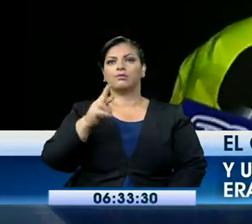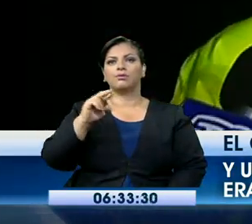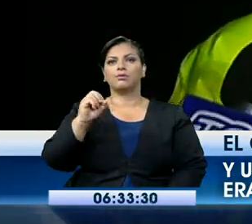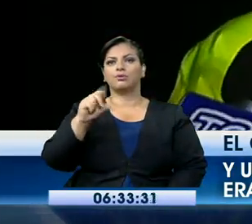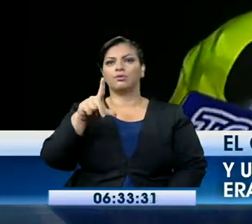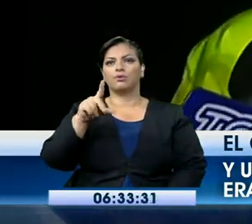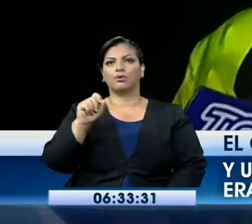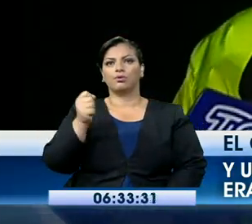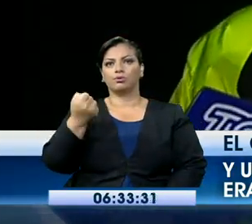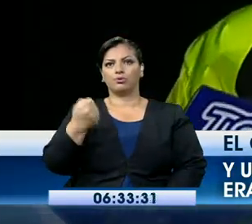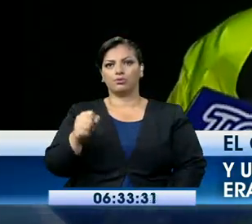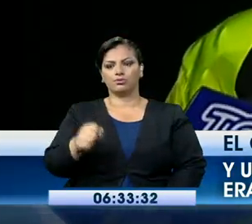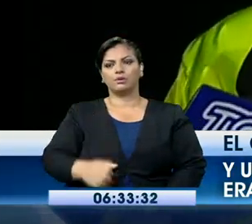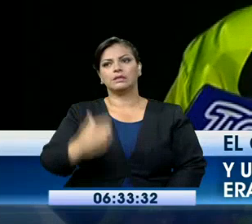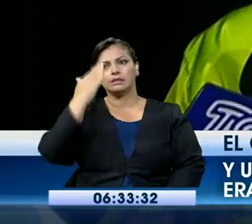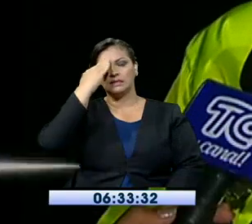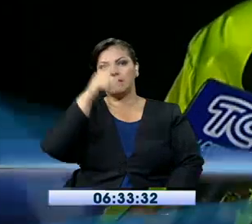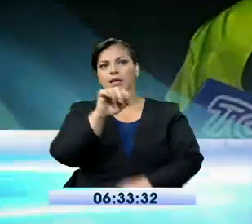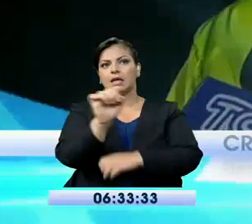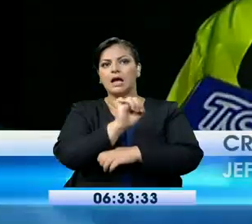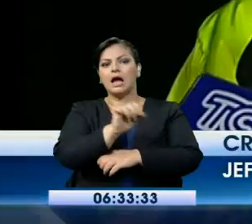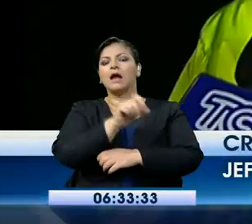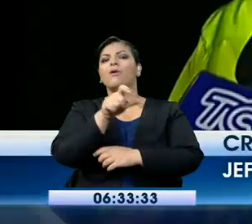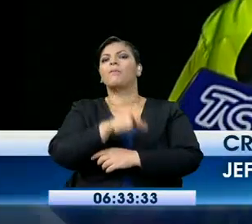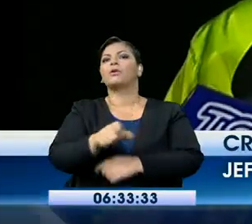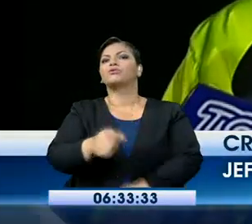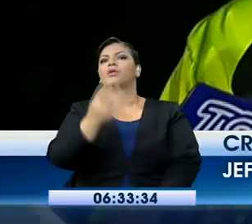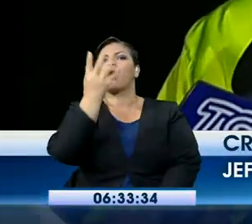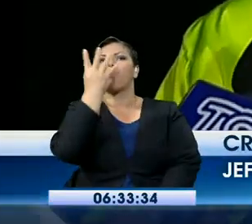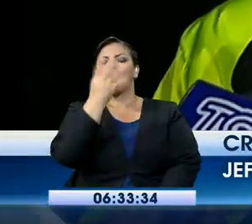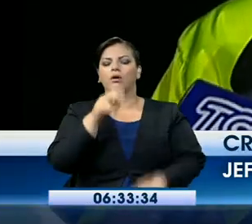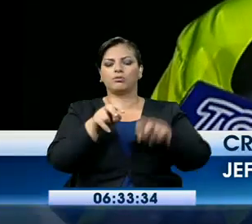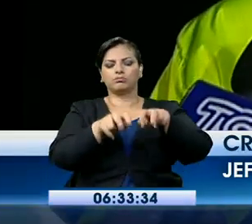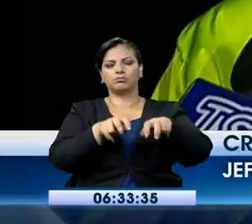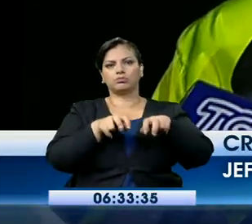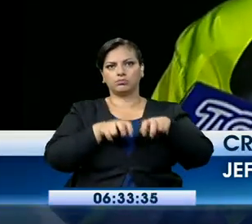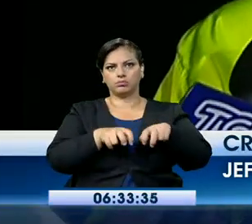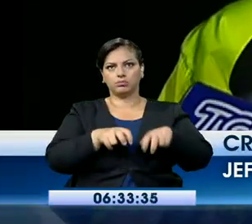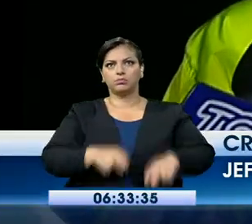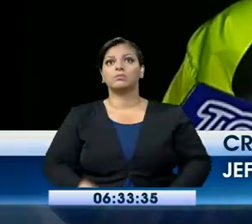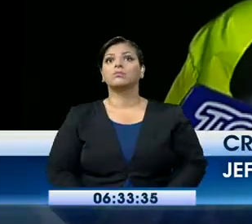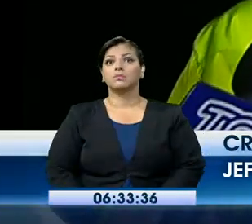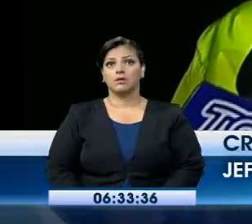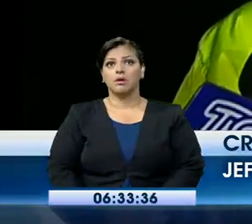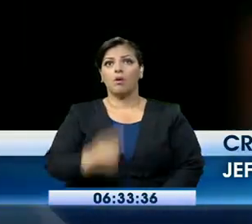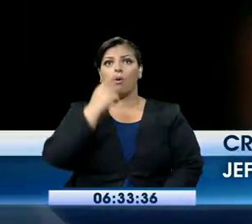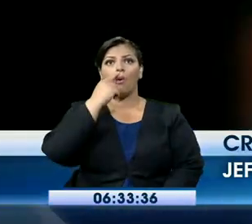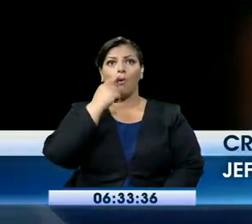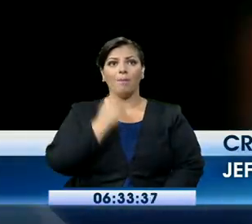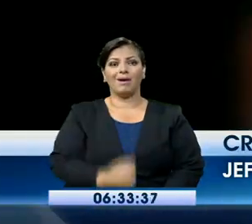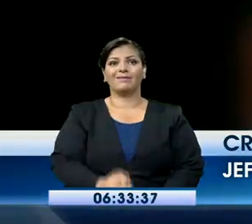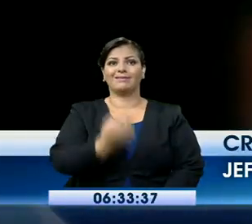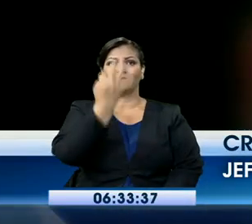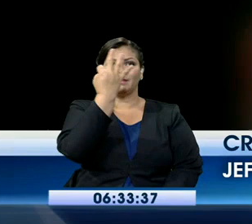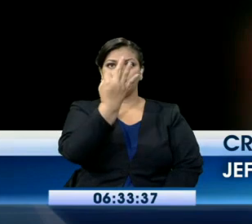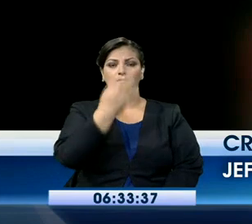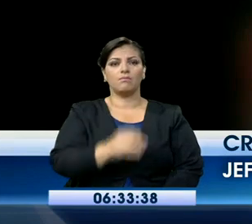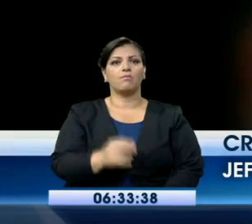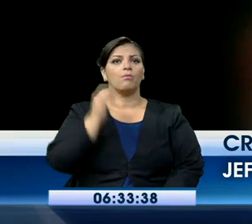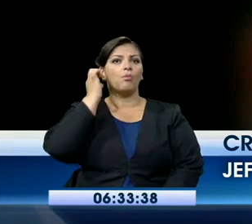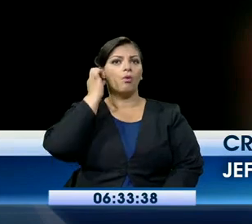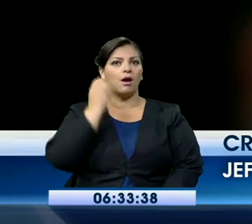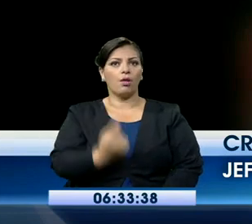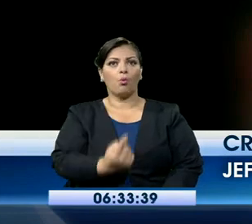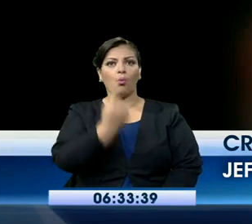dos personas las que se bajaron de ese vehículo, entonces una mujer, quien realizó dentro de ese vehículo realizaron los disparos. Las